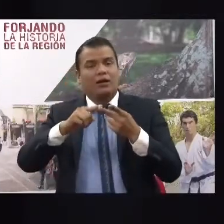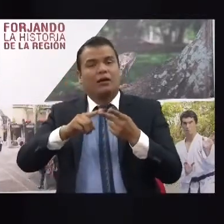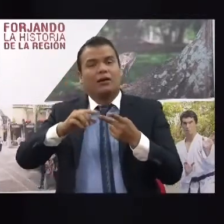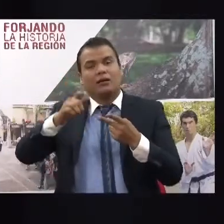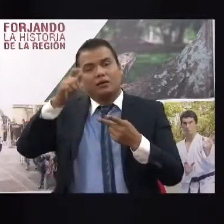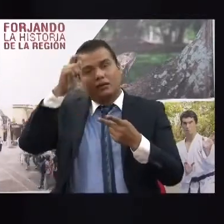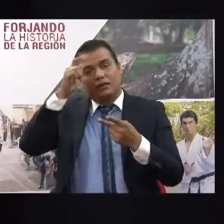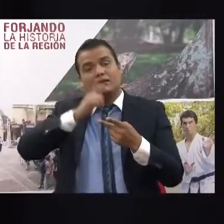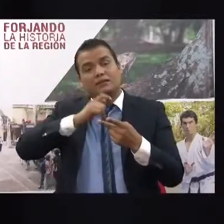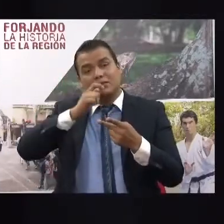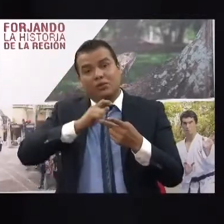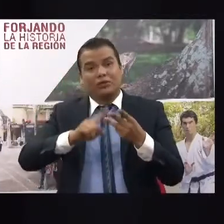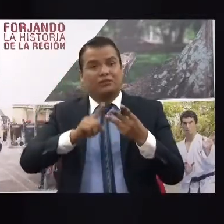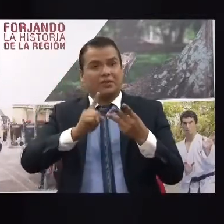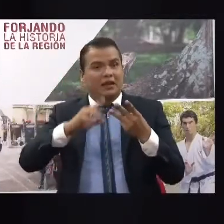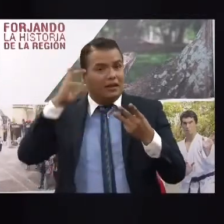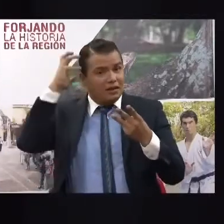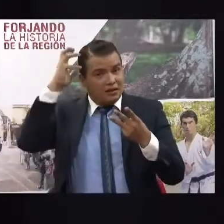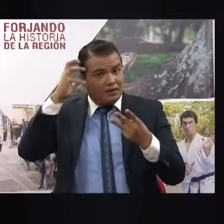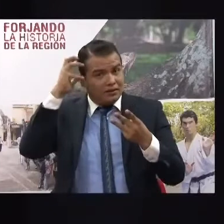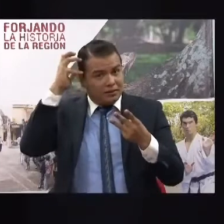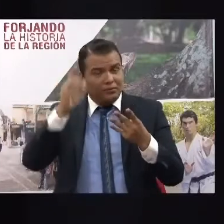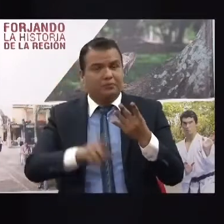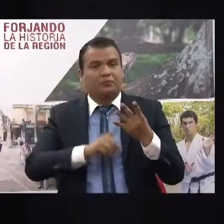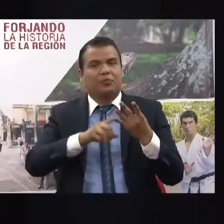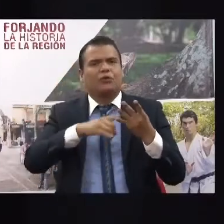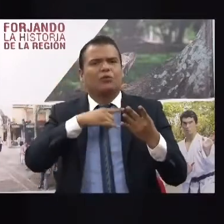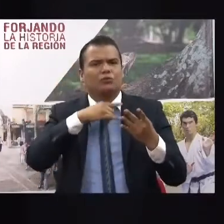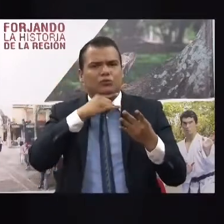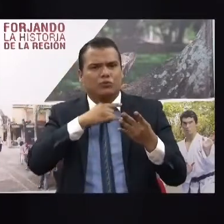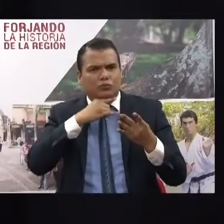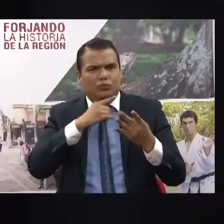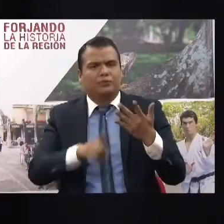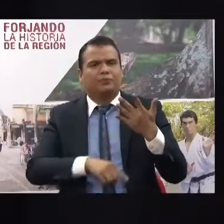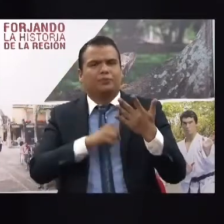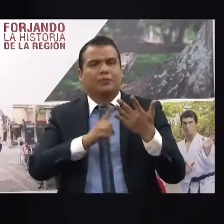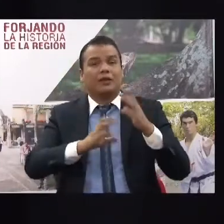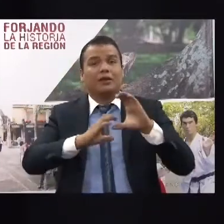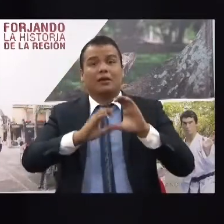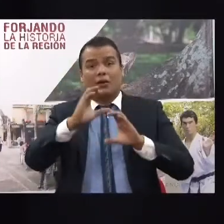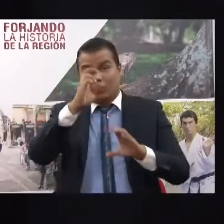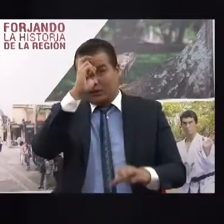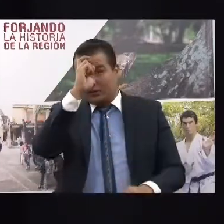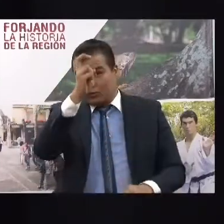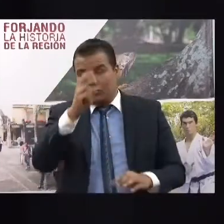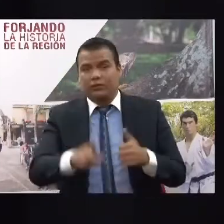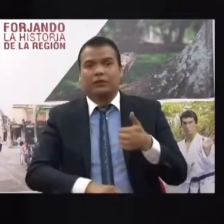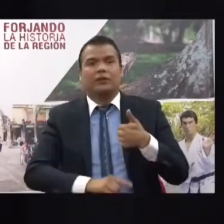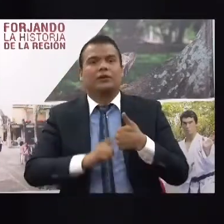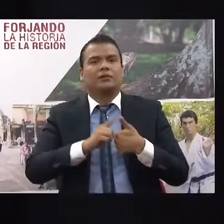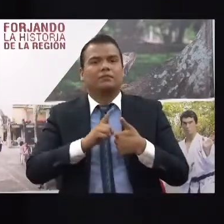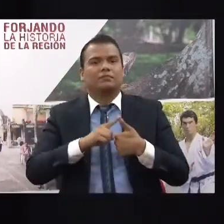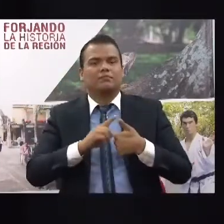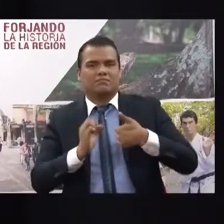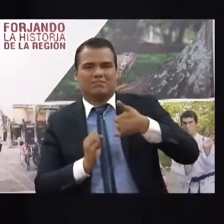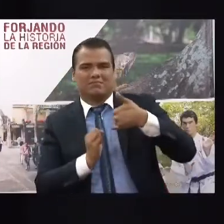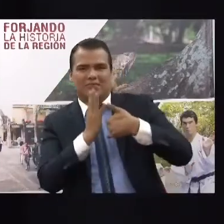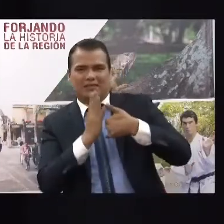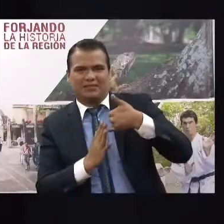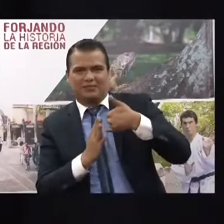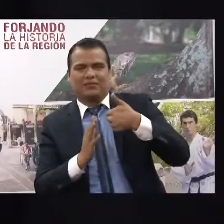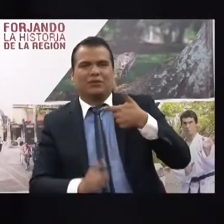Caicedonia, Cartago, Yumbo, Norte del Cauca,